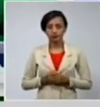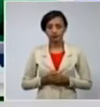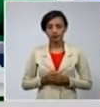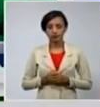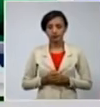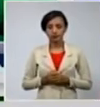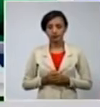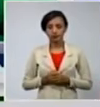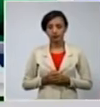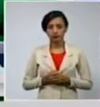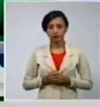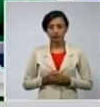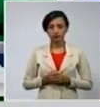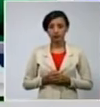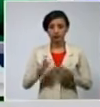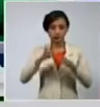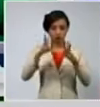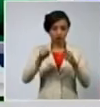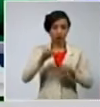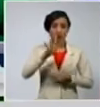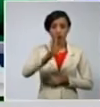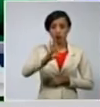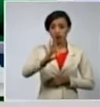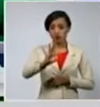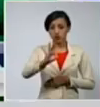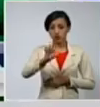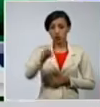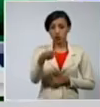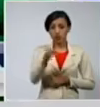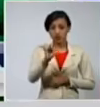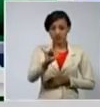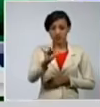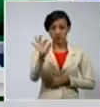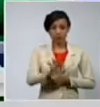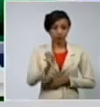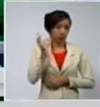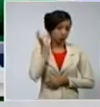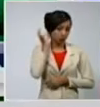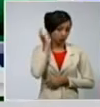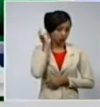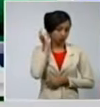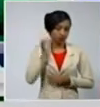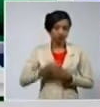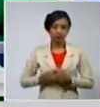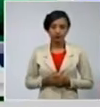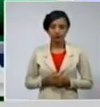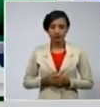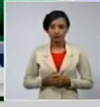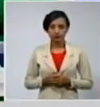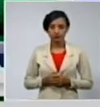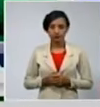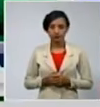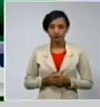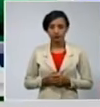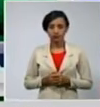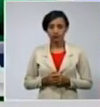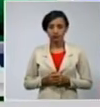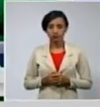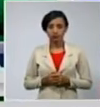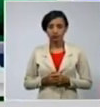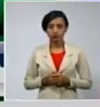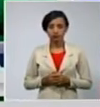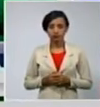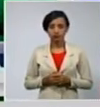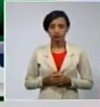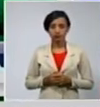el 48,7%, y en el acumulado de casos diagnosticados en Cuba,